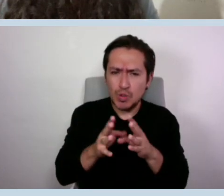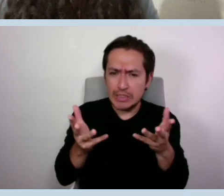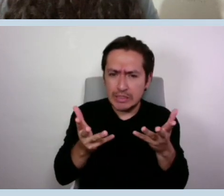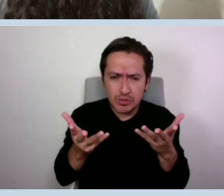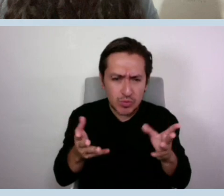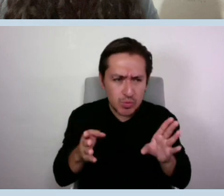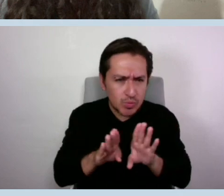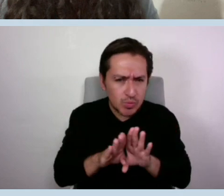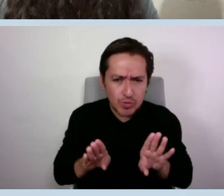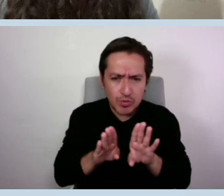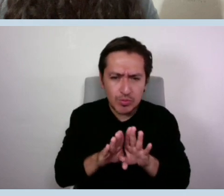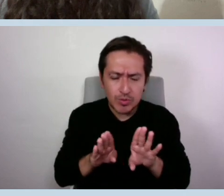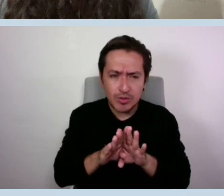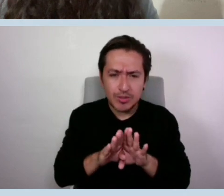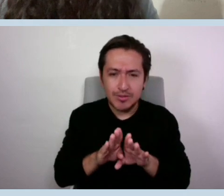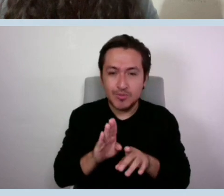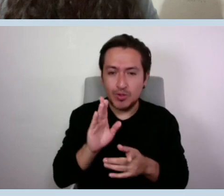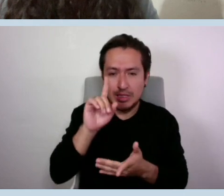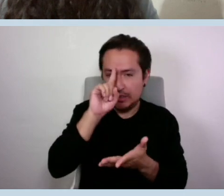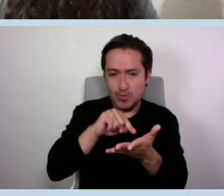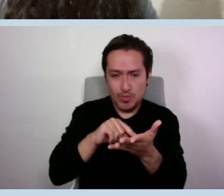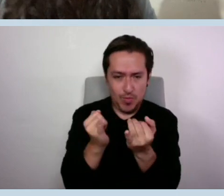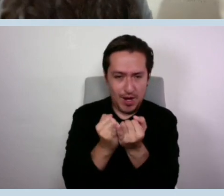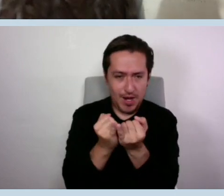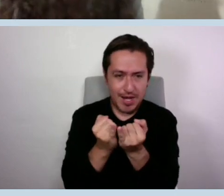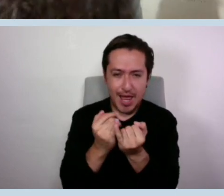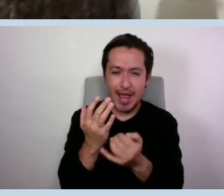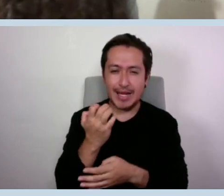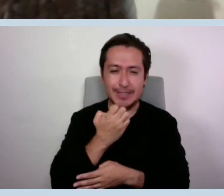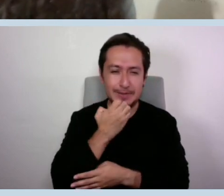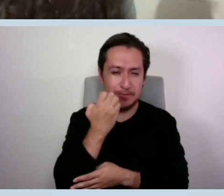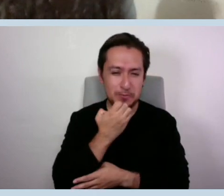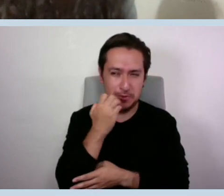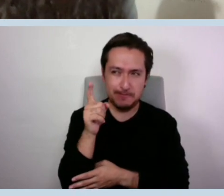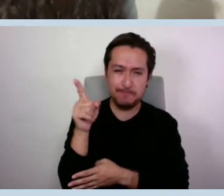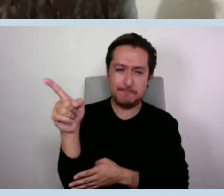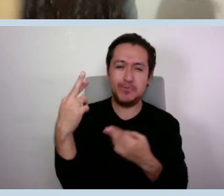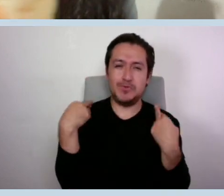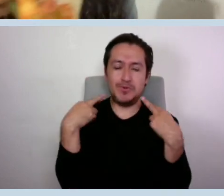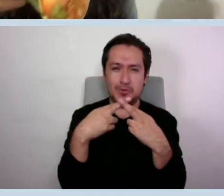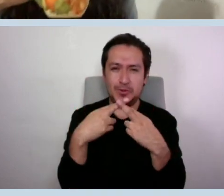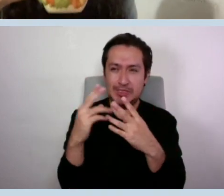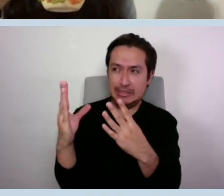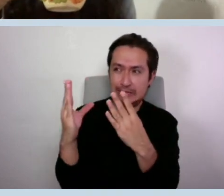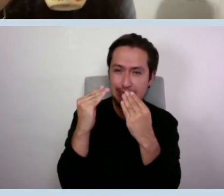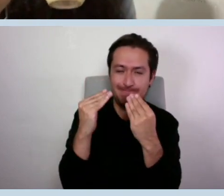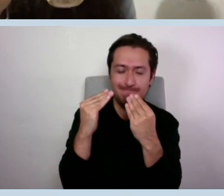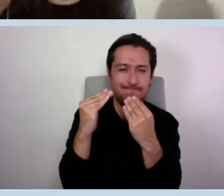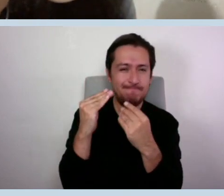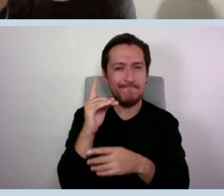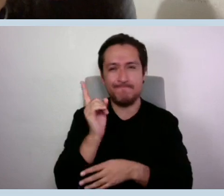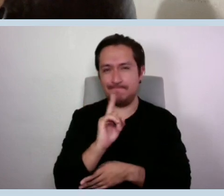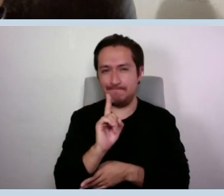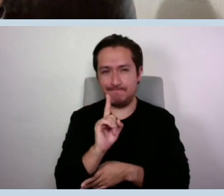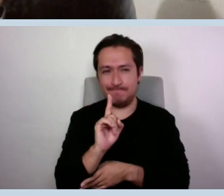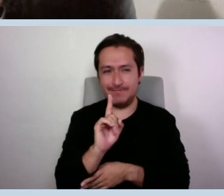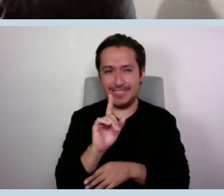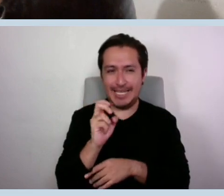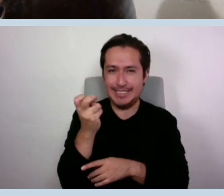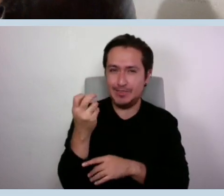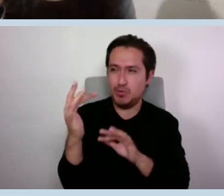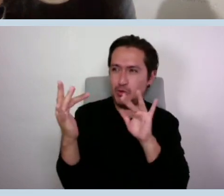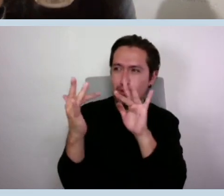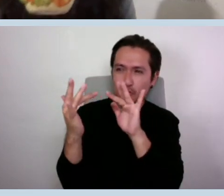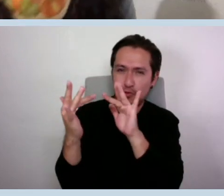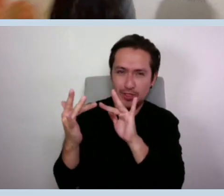que en la escuela tampoco nos nos enseñan como a tener ese contacto con